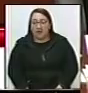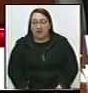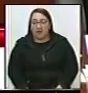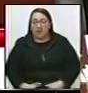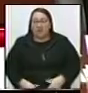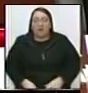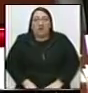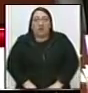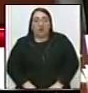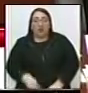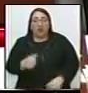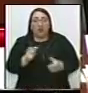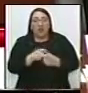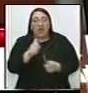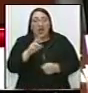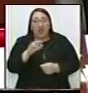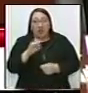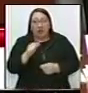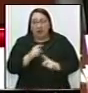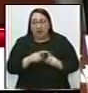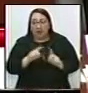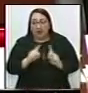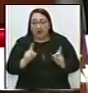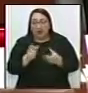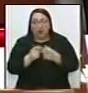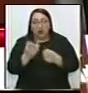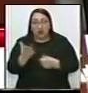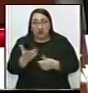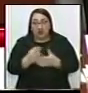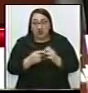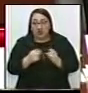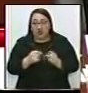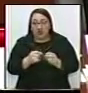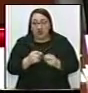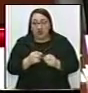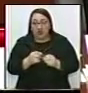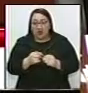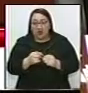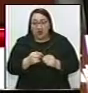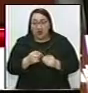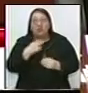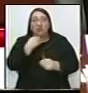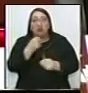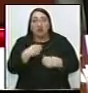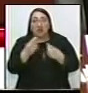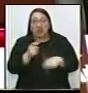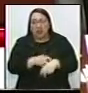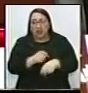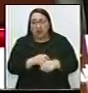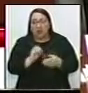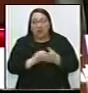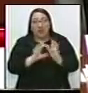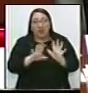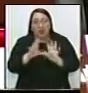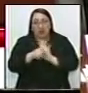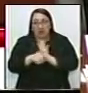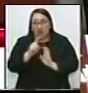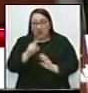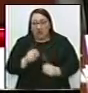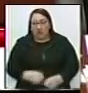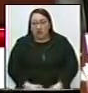una precisión, que a diferencia de los señores congresistas que integran las bancadas, a los voceros se les está dando tiempo de 10 minutos como